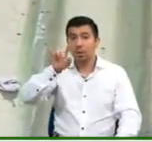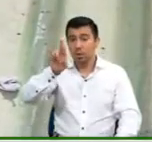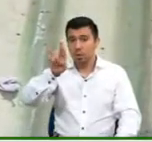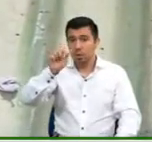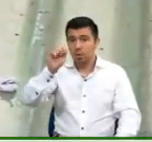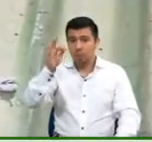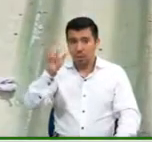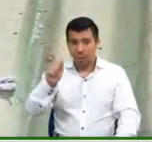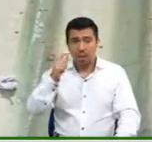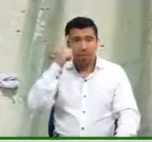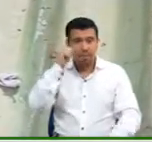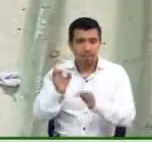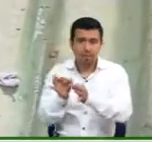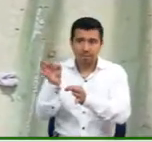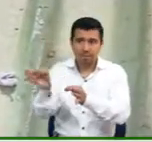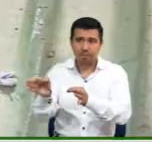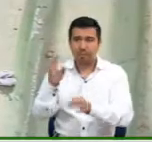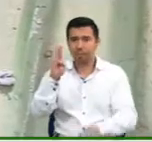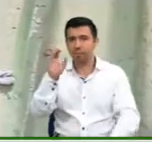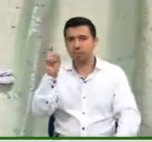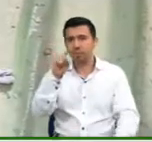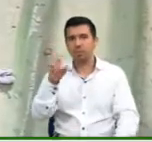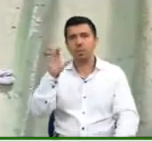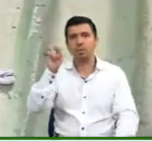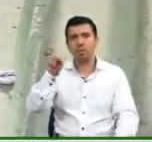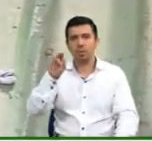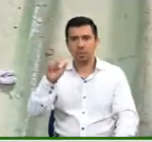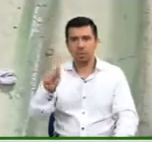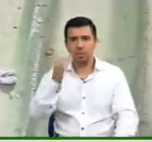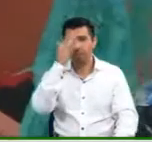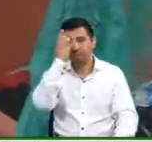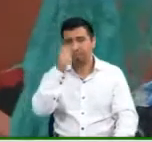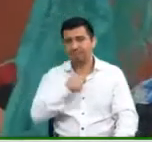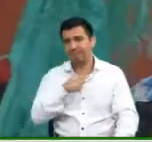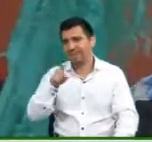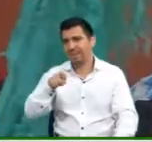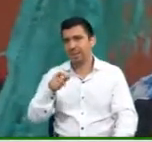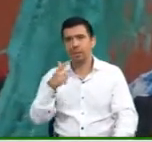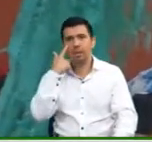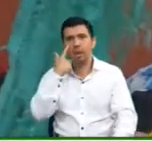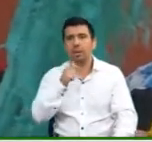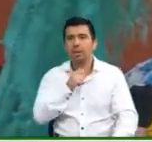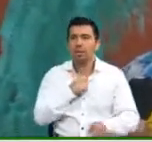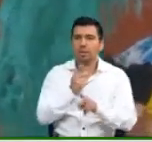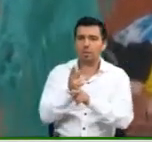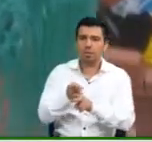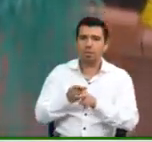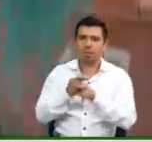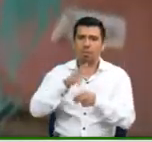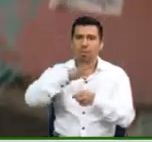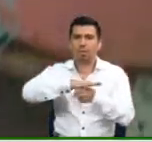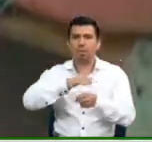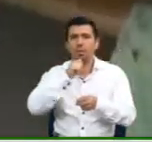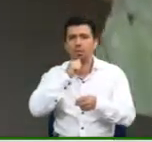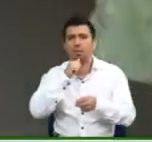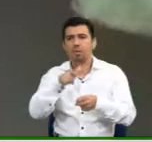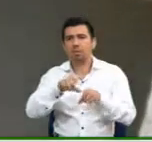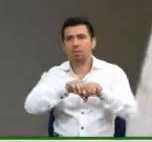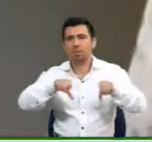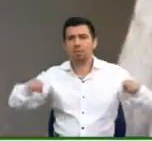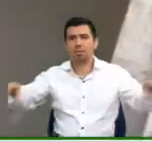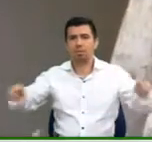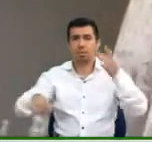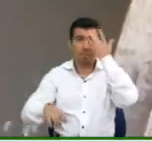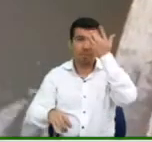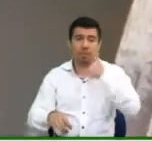no queremos interrumpir la etapa de llenado del embalse por lo que los invitamos a que nos ayuden a que ahorremos agua que todavía